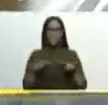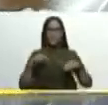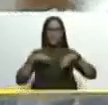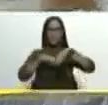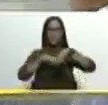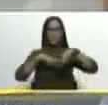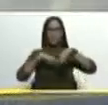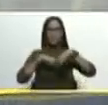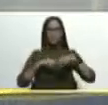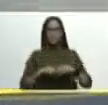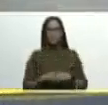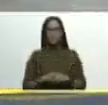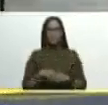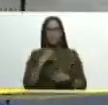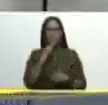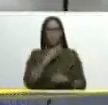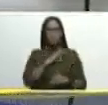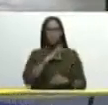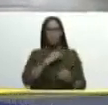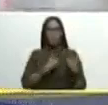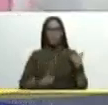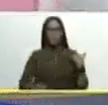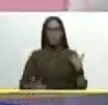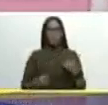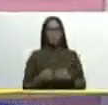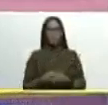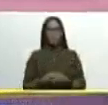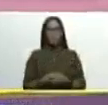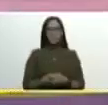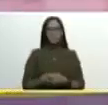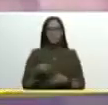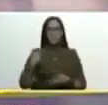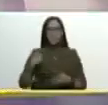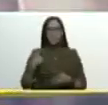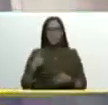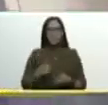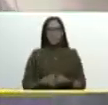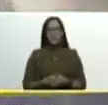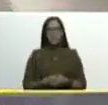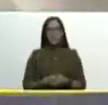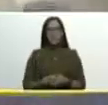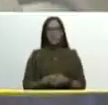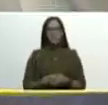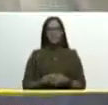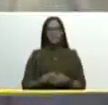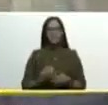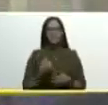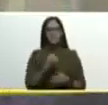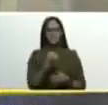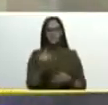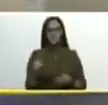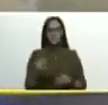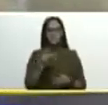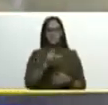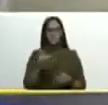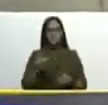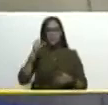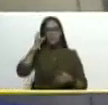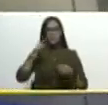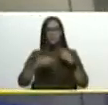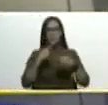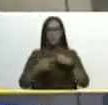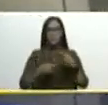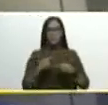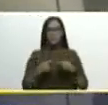presidente, atendemos de unas 15 a 20 mujeres diarios, haciendo un total como de 200 o